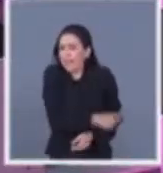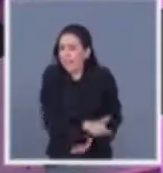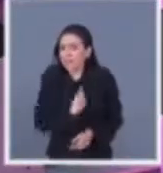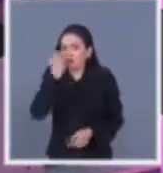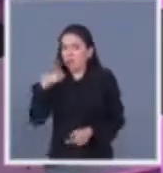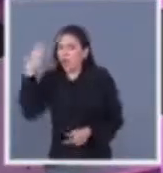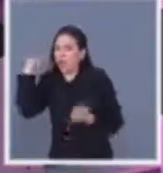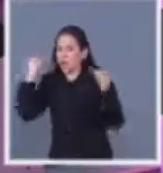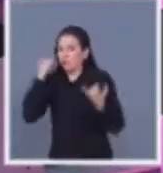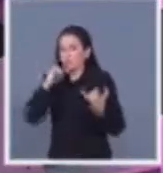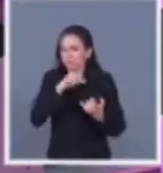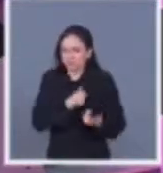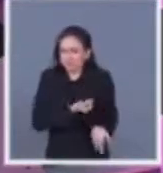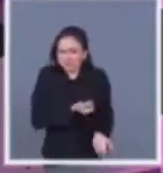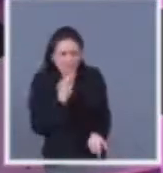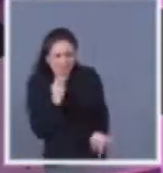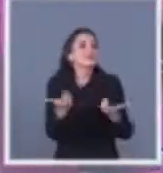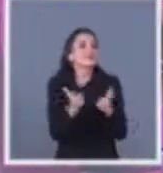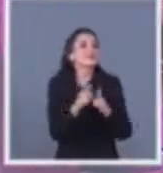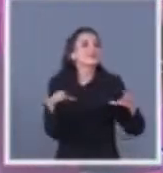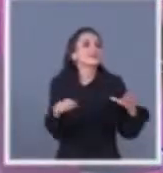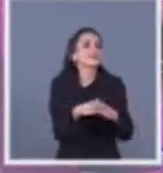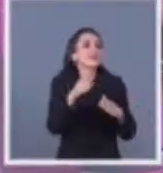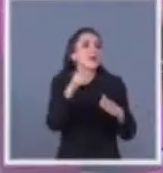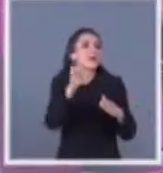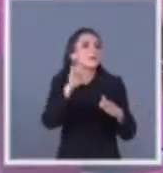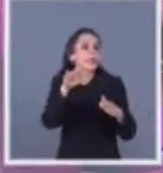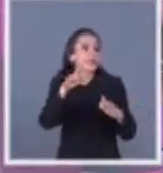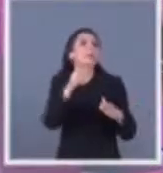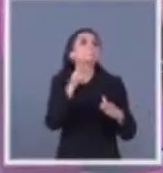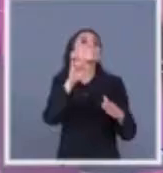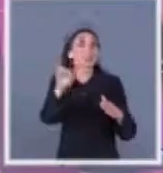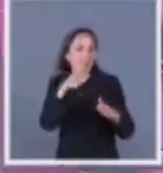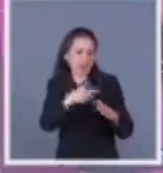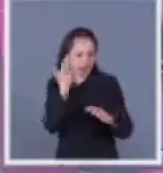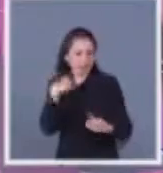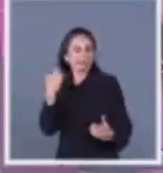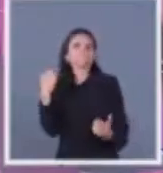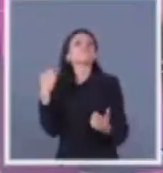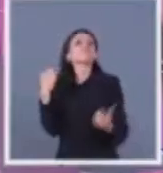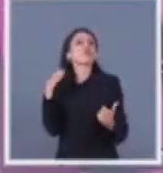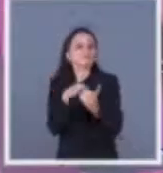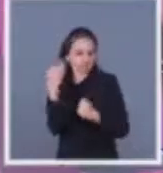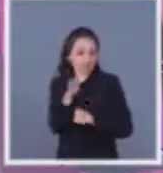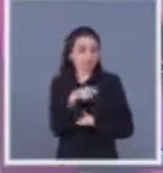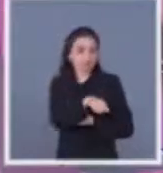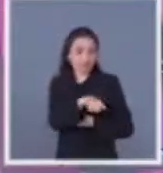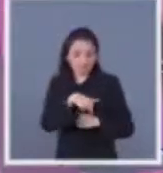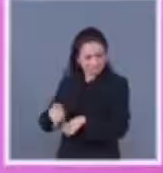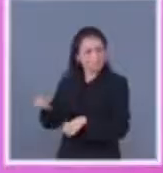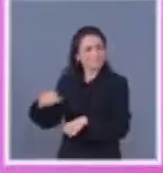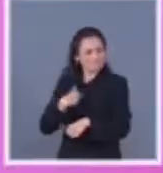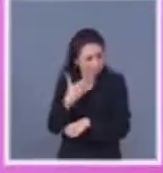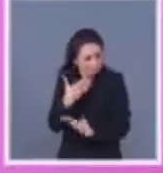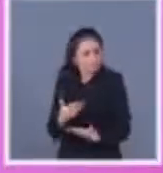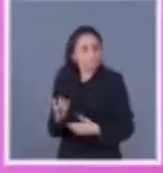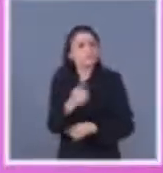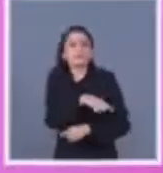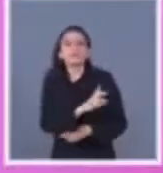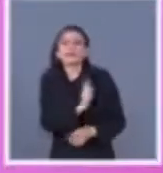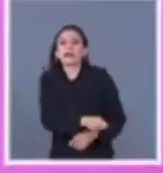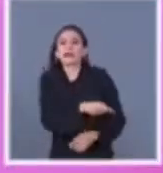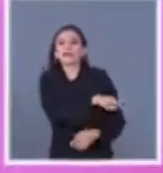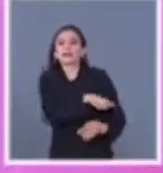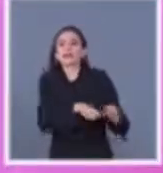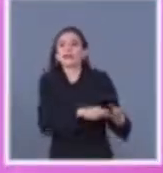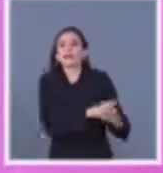ser gobernador de Puebla por esas simples razones. Y la gente de Morena, recuerden, Barbosa no es Andrés Manuel. El adversario de la